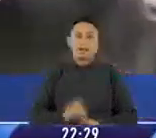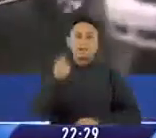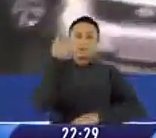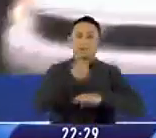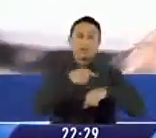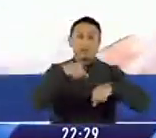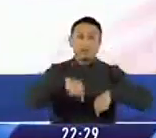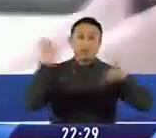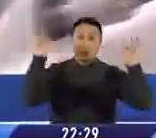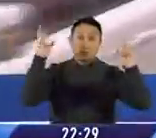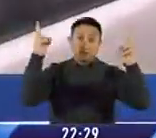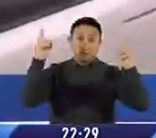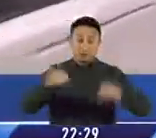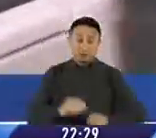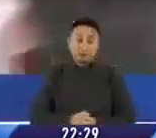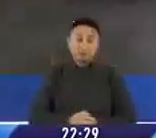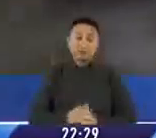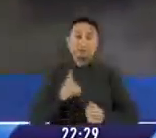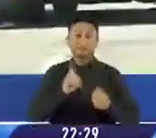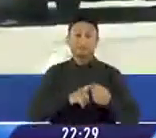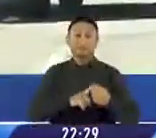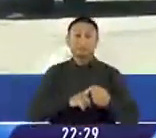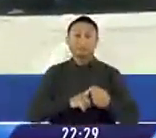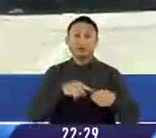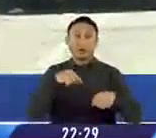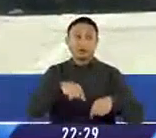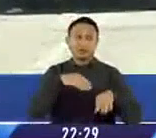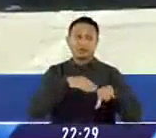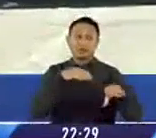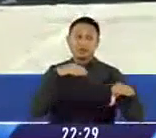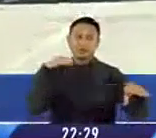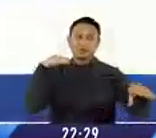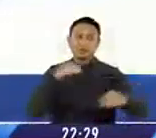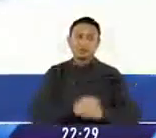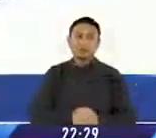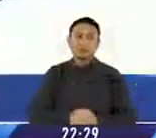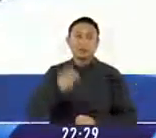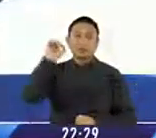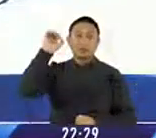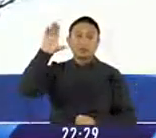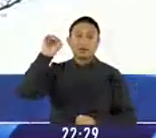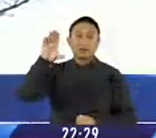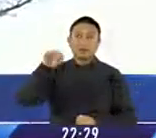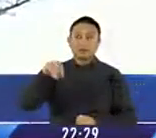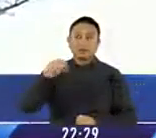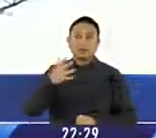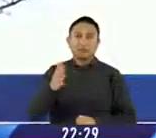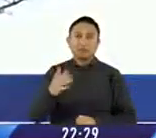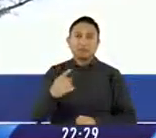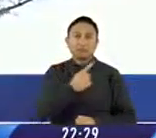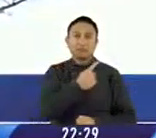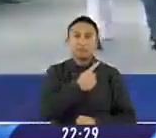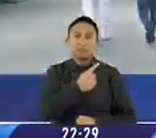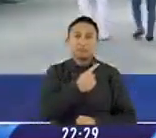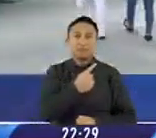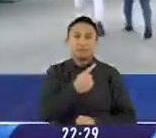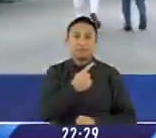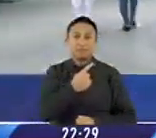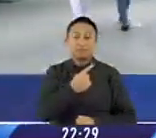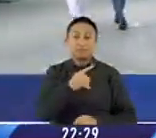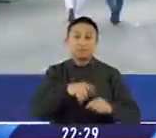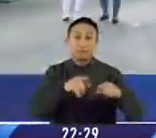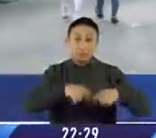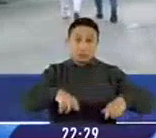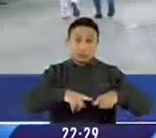corte de energía eléctrica, en Quito el tráfico se agudizó. Y es que semáforos dejaron de gestionar el tránsito. En algunos puntos se